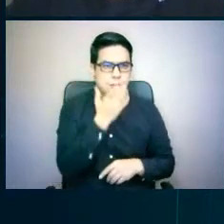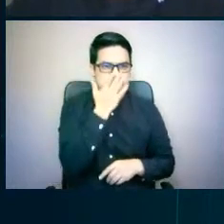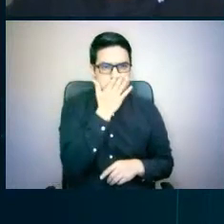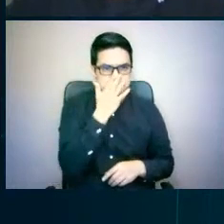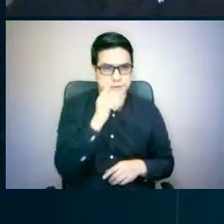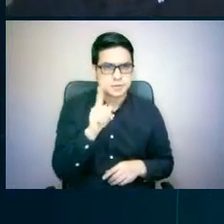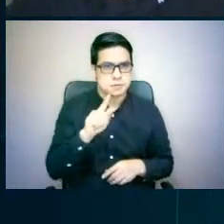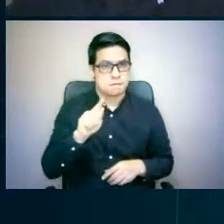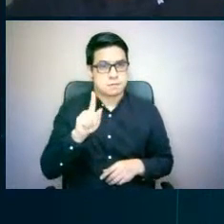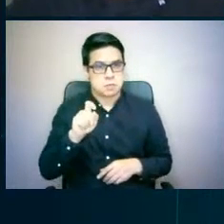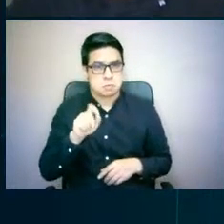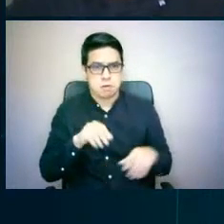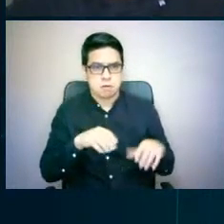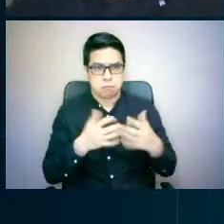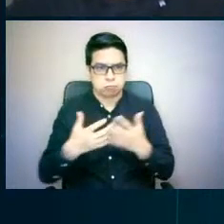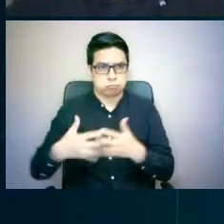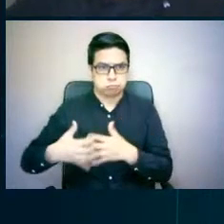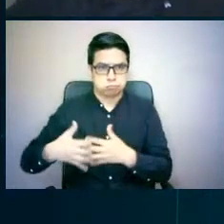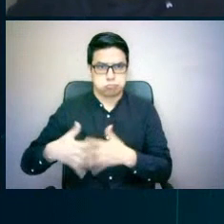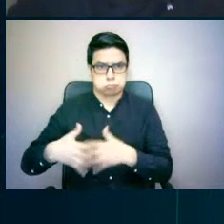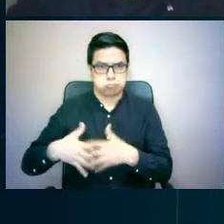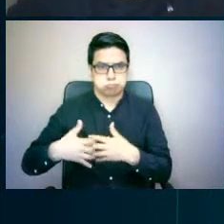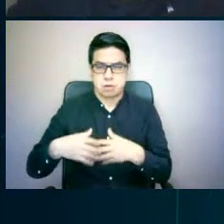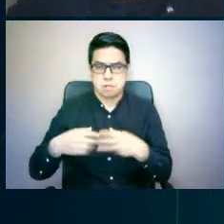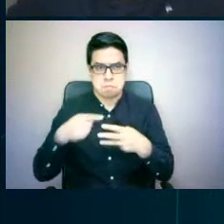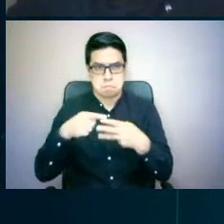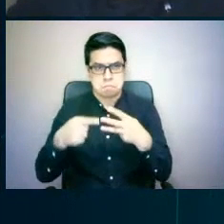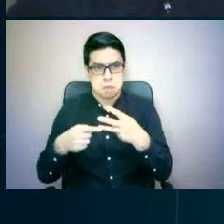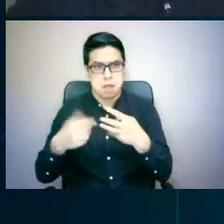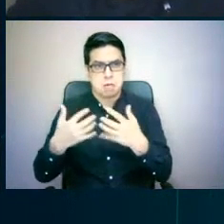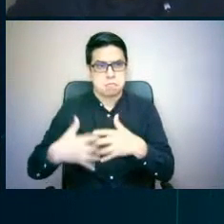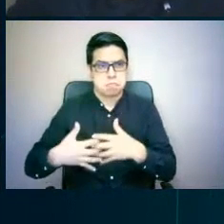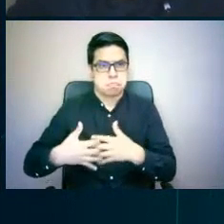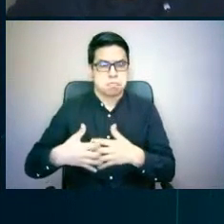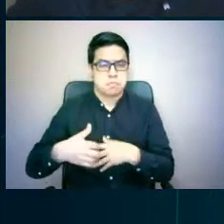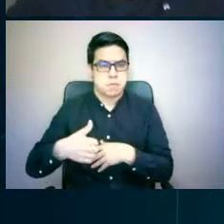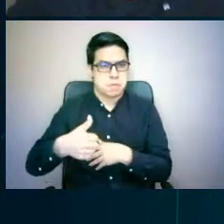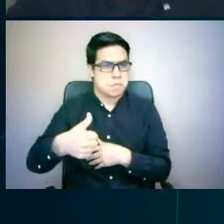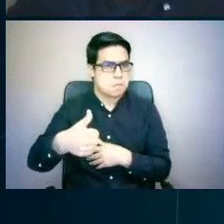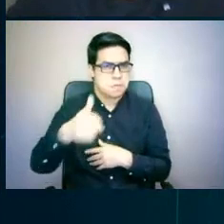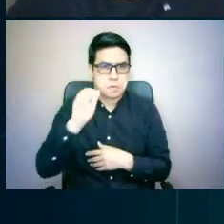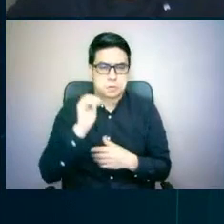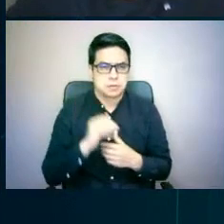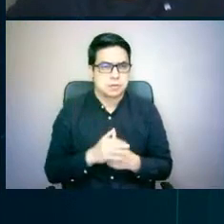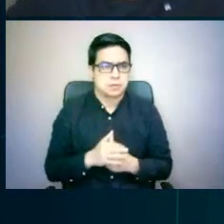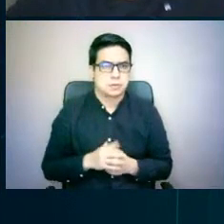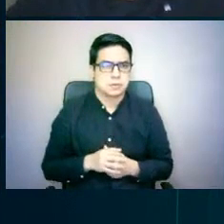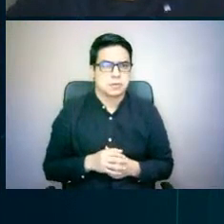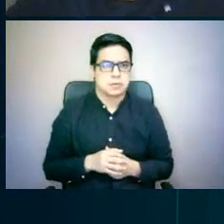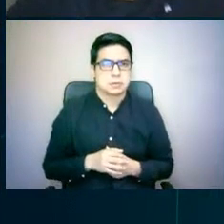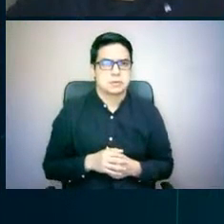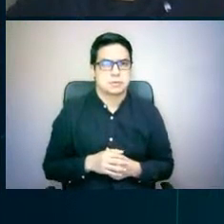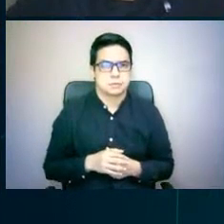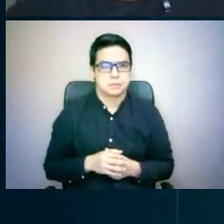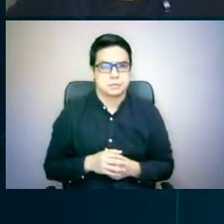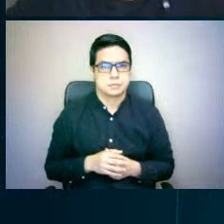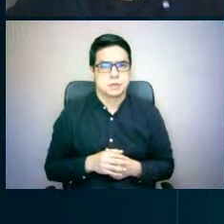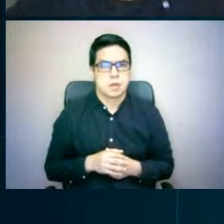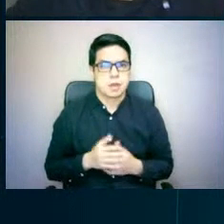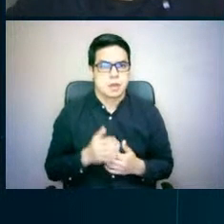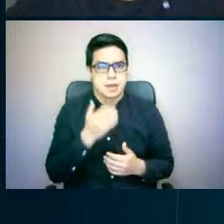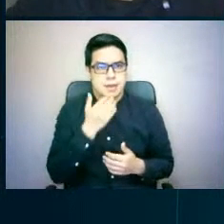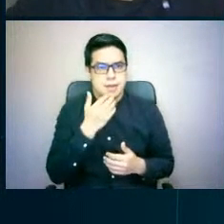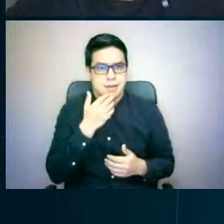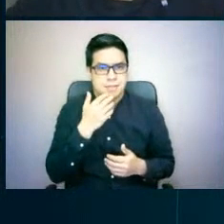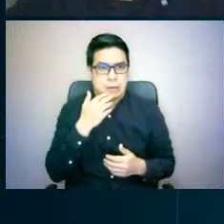Son tareas que se van a ver poco impactadas, tanto para el montaje como para